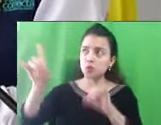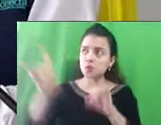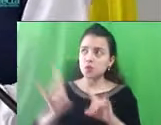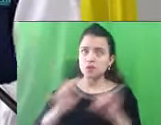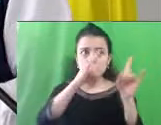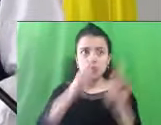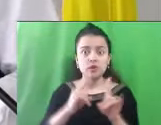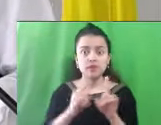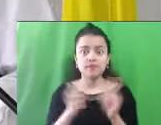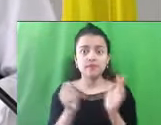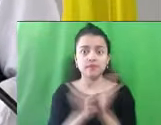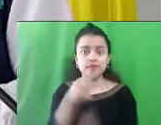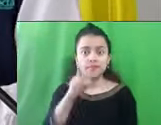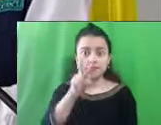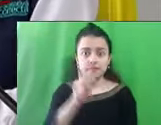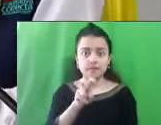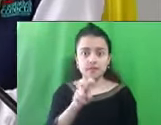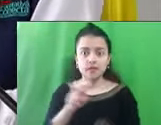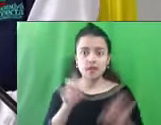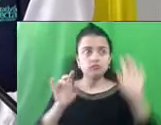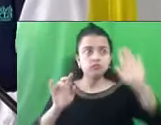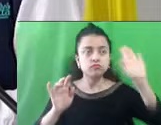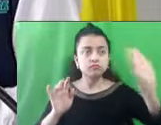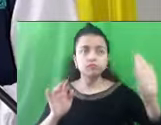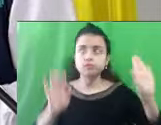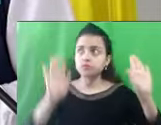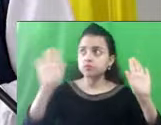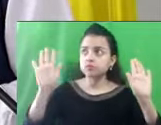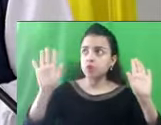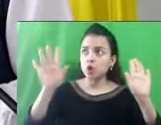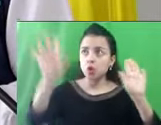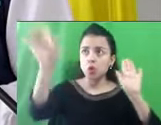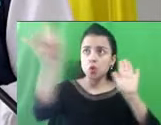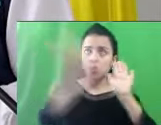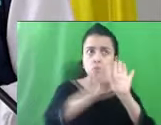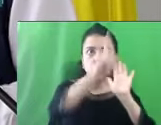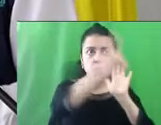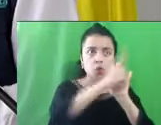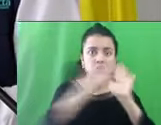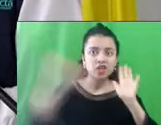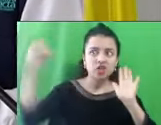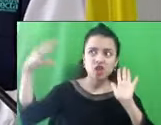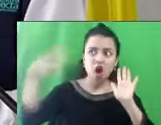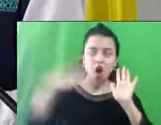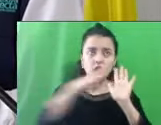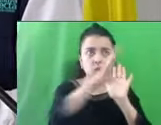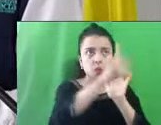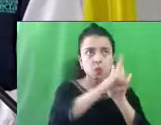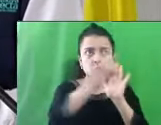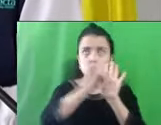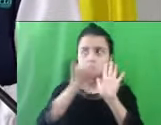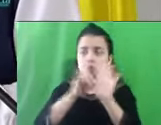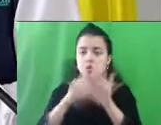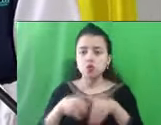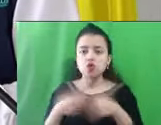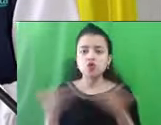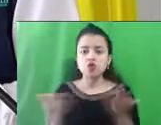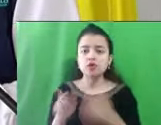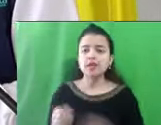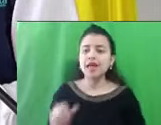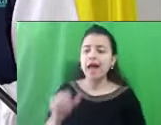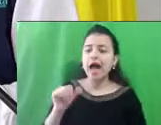este momento tratamos de enfocarnos en un punto que es el sector de Aguapucha.